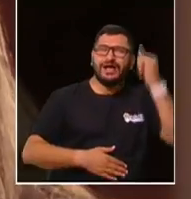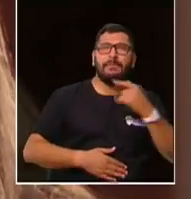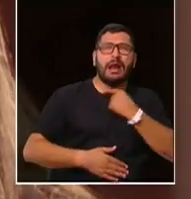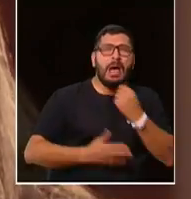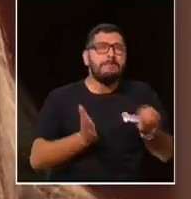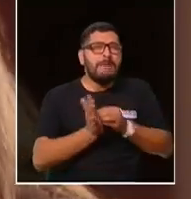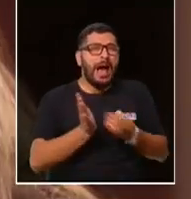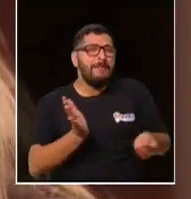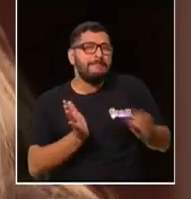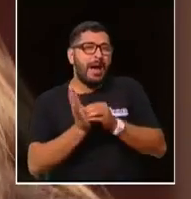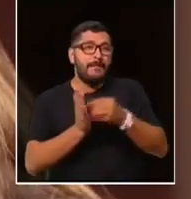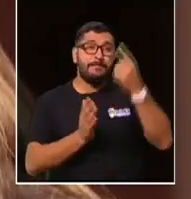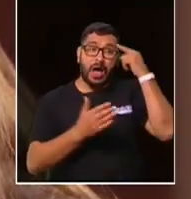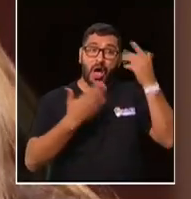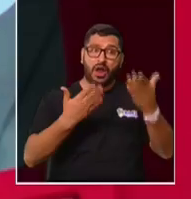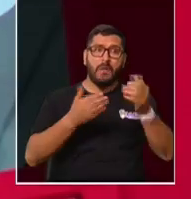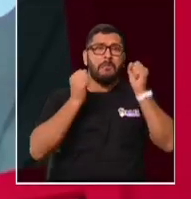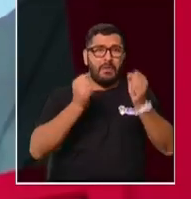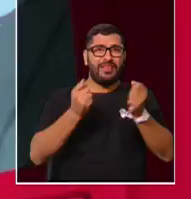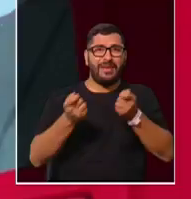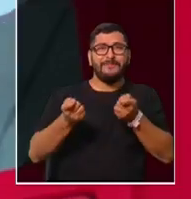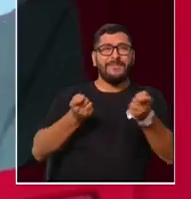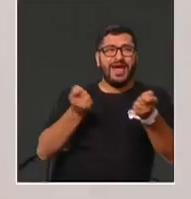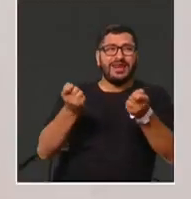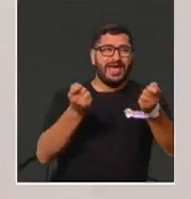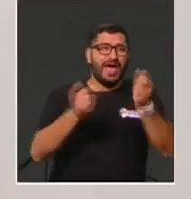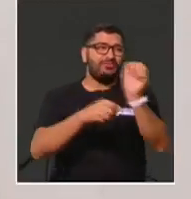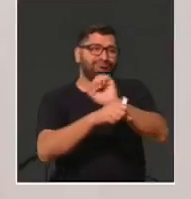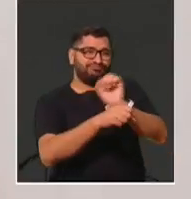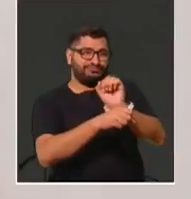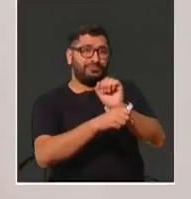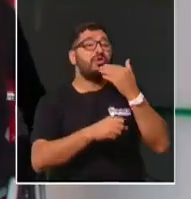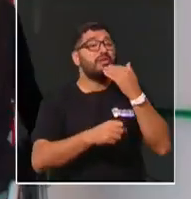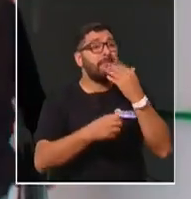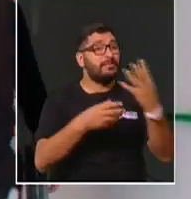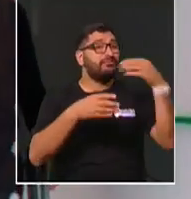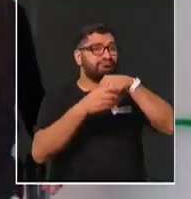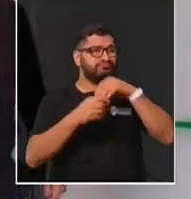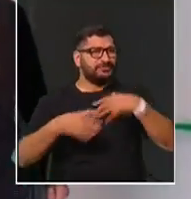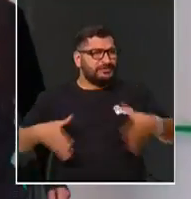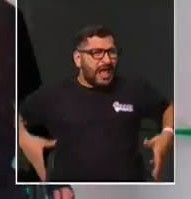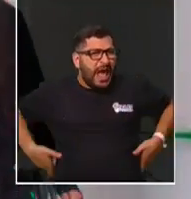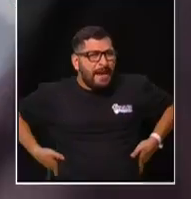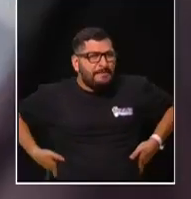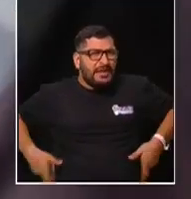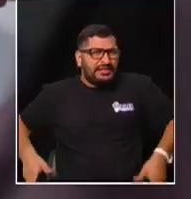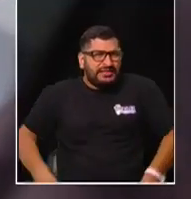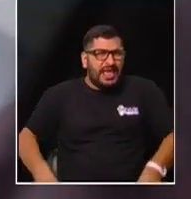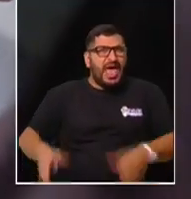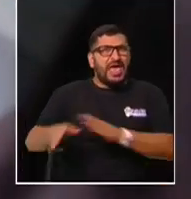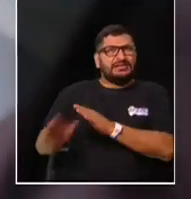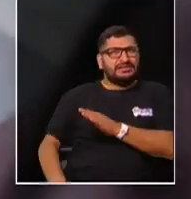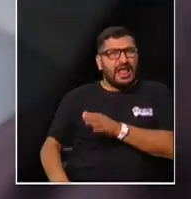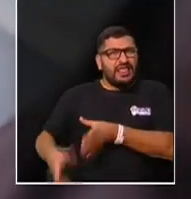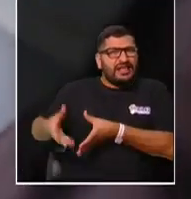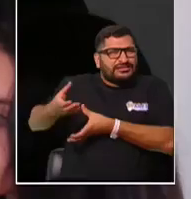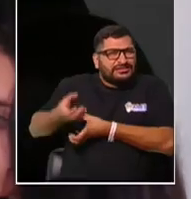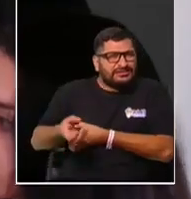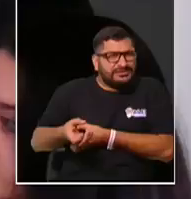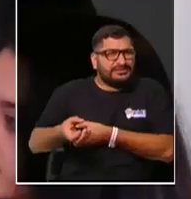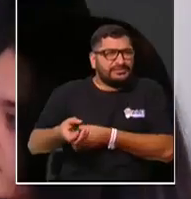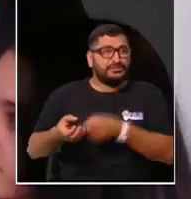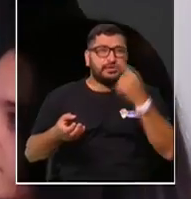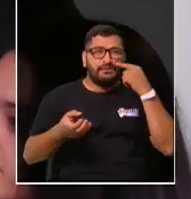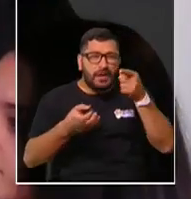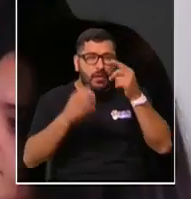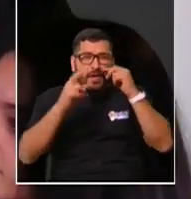po. Ahora quiere manejar. Si nosotros queremos apretar el freno, ejercemos fuerza hacia la izquierda. Ya, Fernanda,